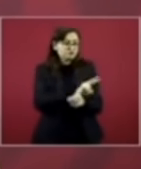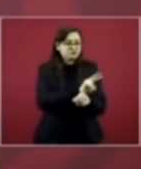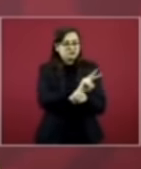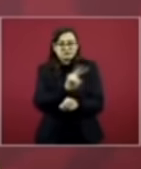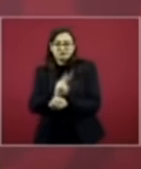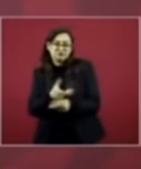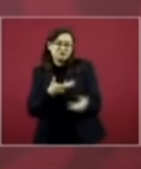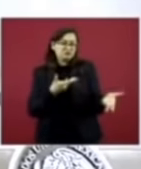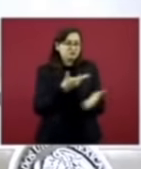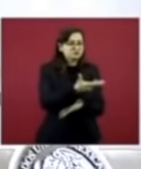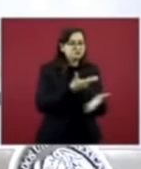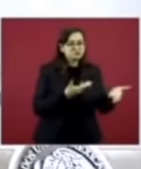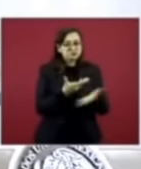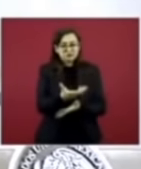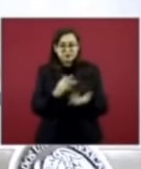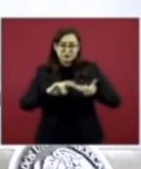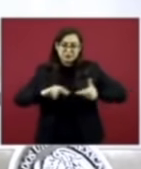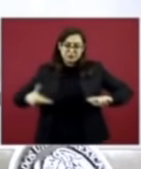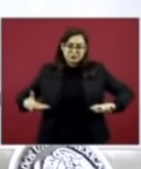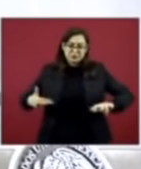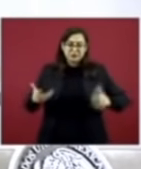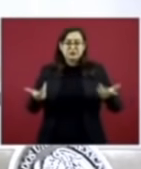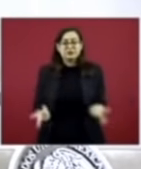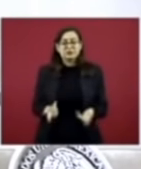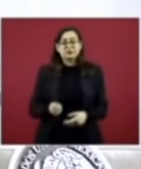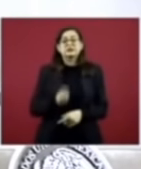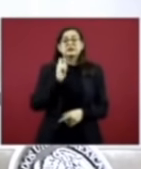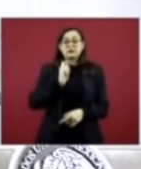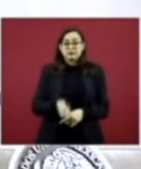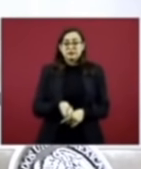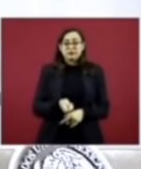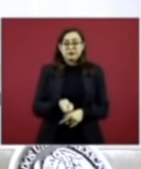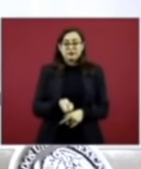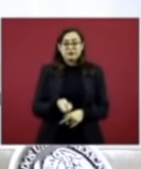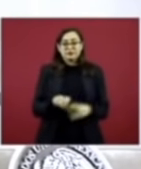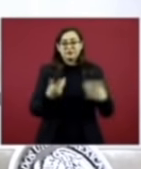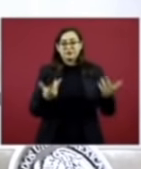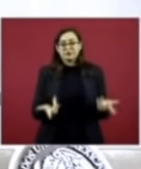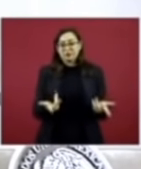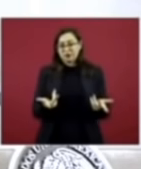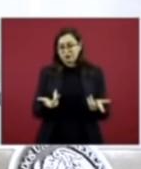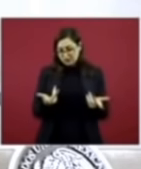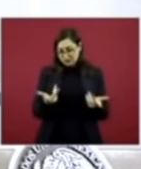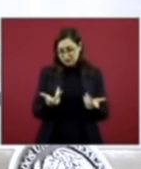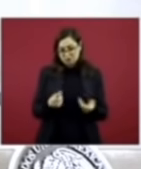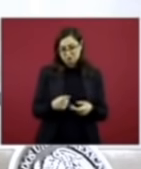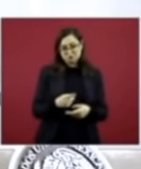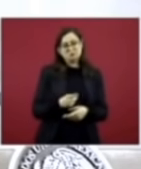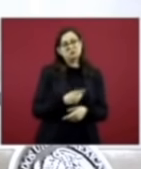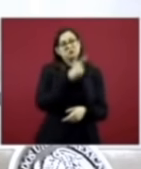se juega con todas las secretarías